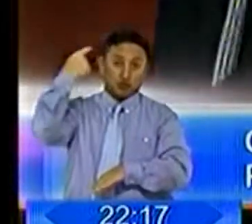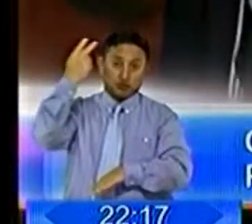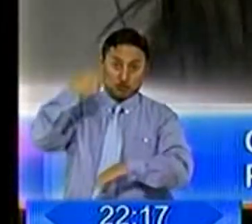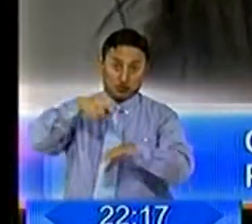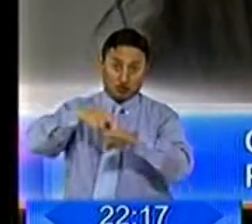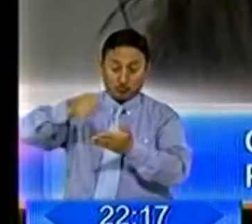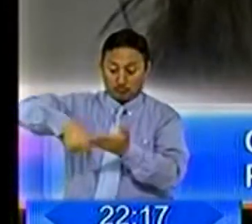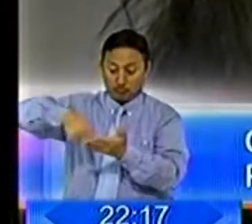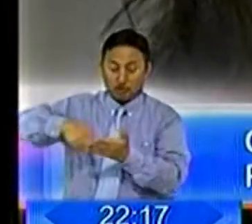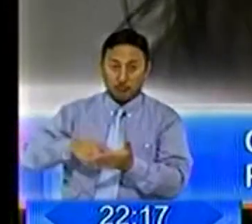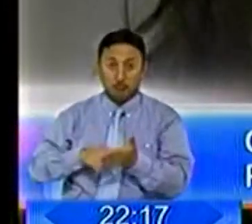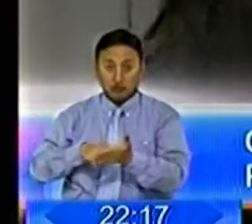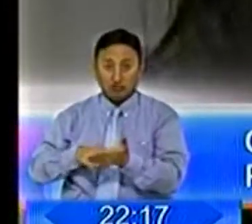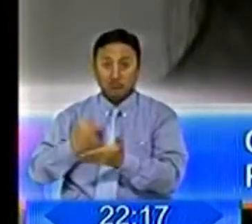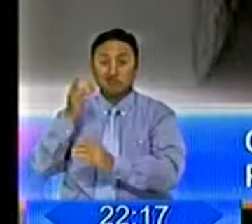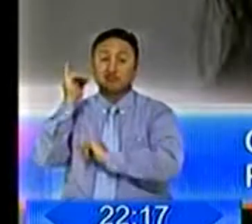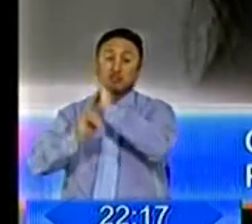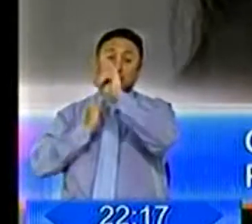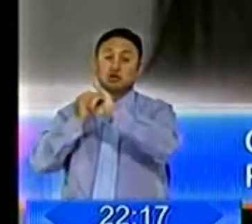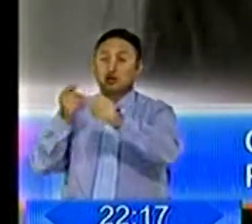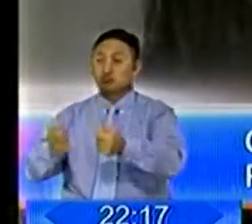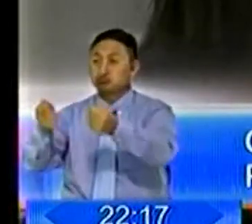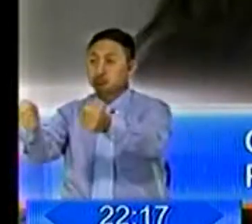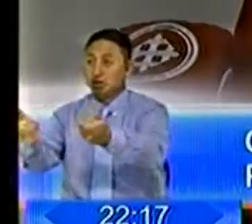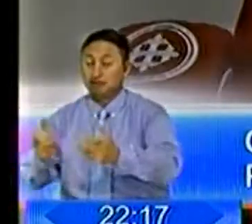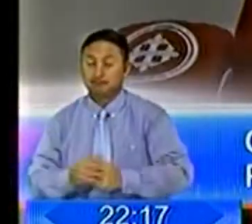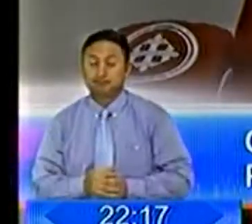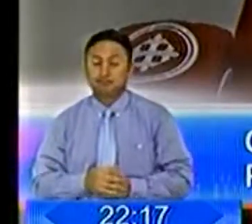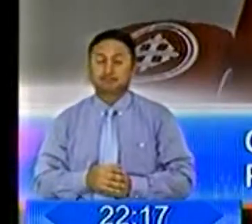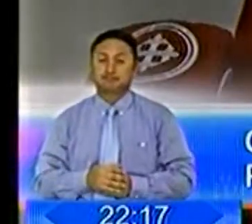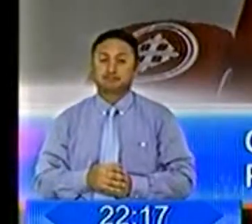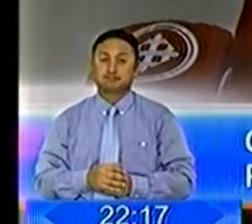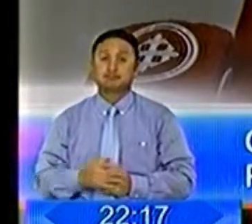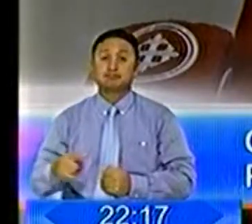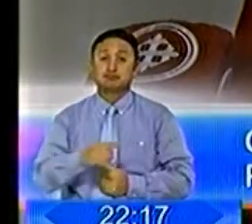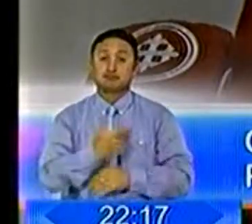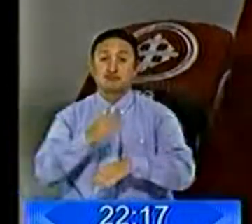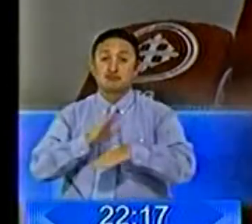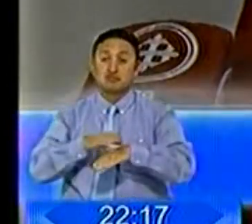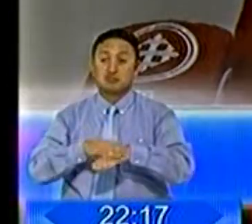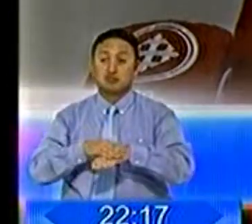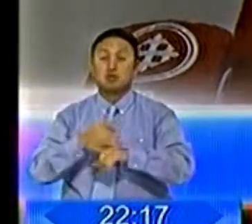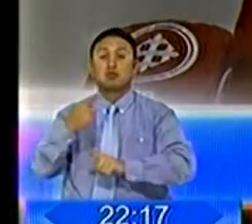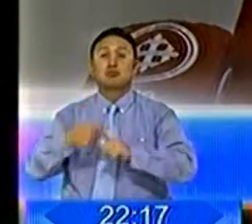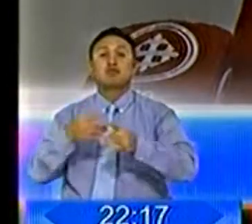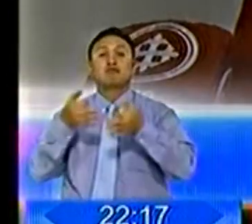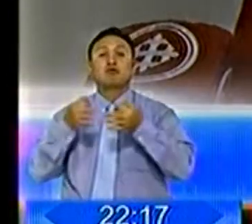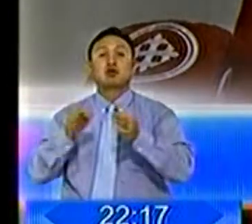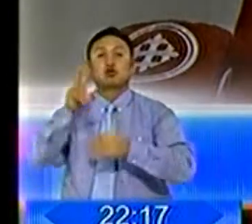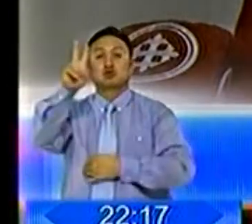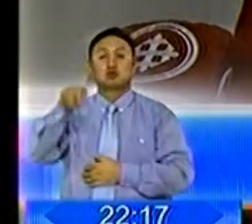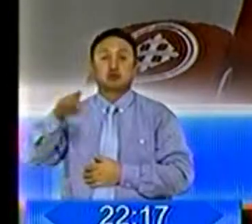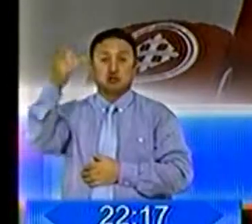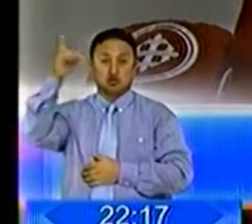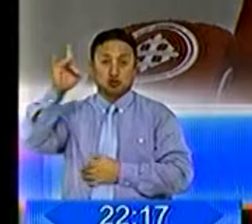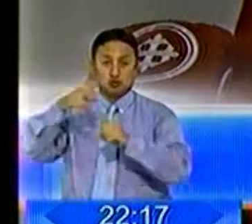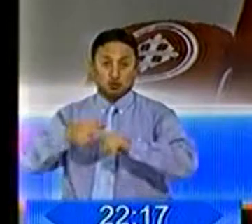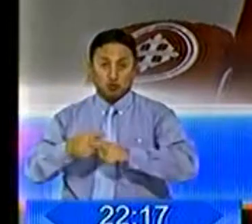nacional, han acudido a instancias internacionales. Esto fue notificado en febrero de 2018 con el inicio